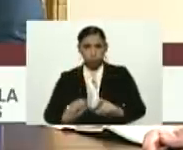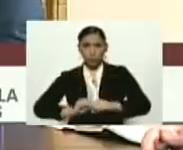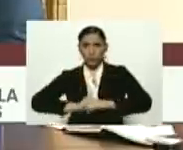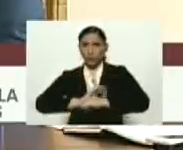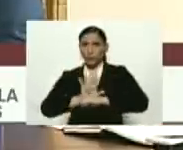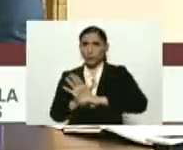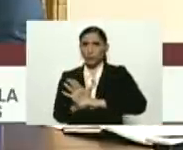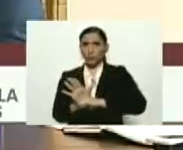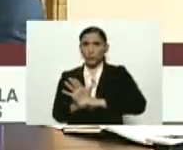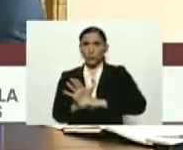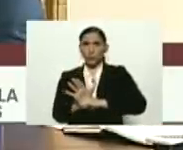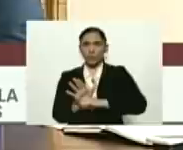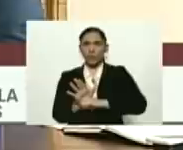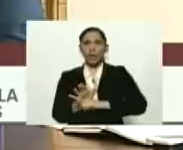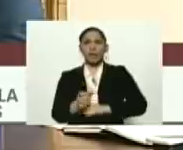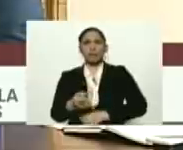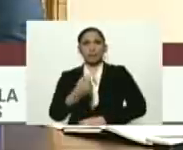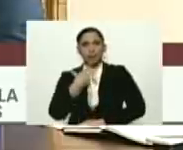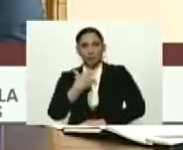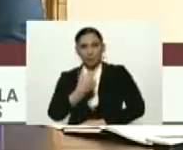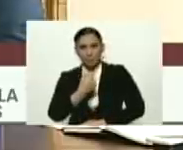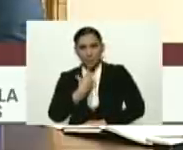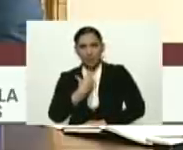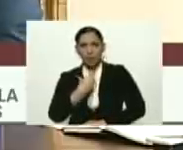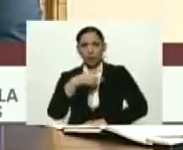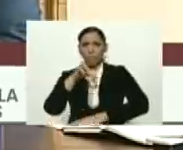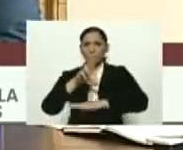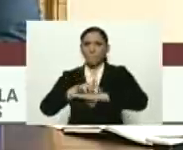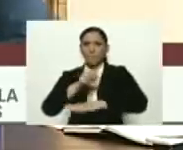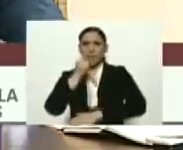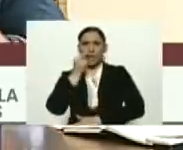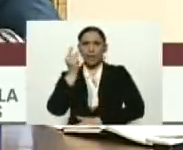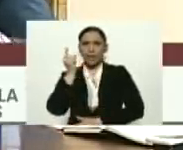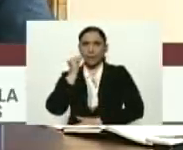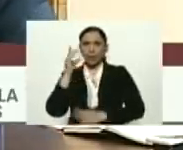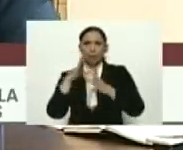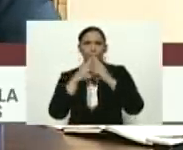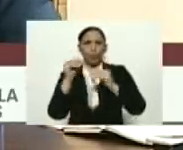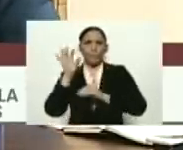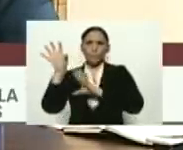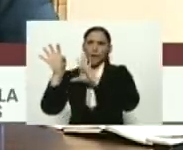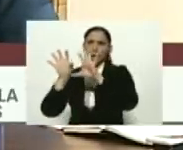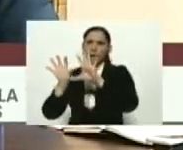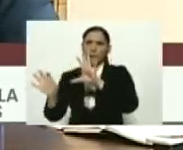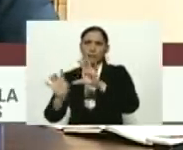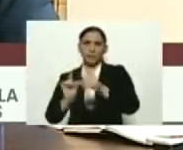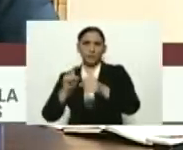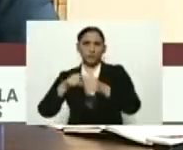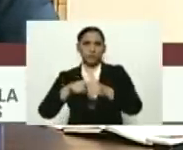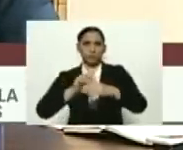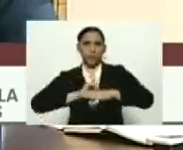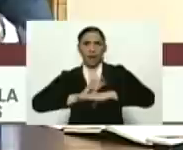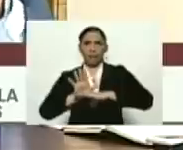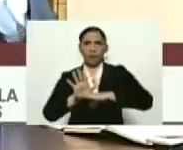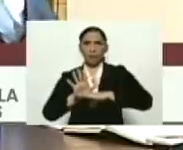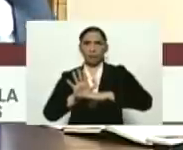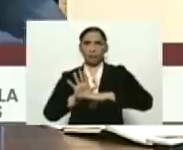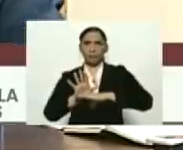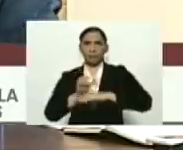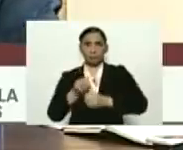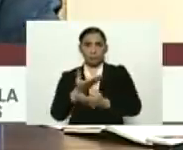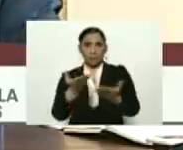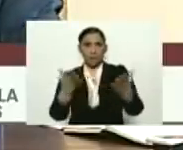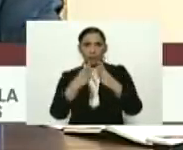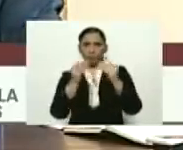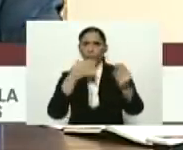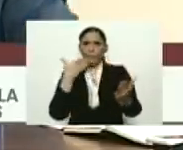coronavirus, tratamientos médicos y médicas para todos los países del ALBA. Ahí están todas